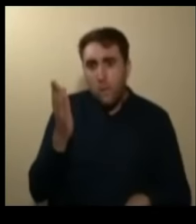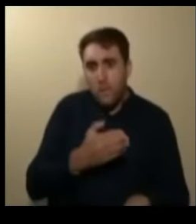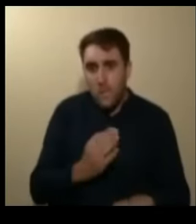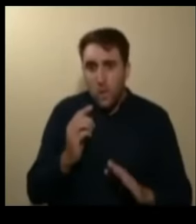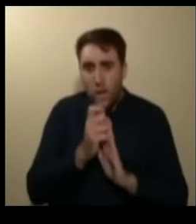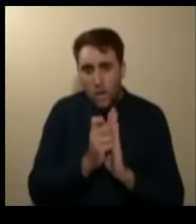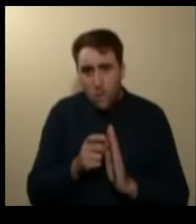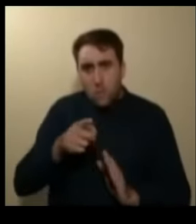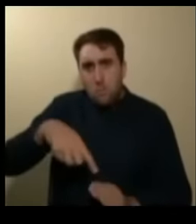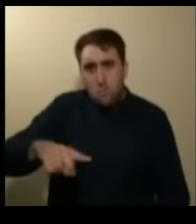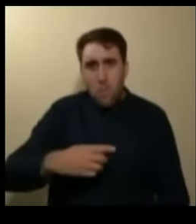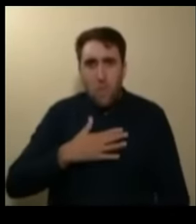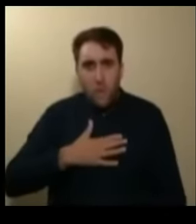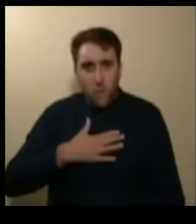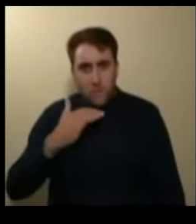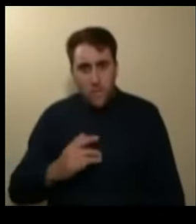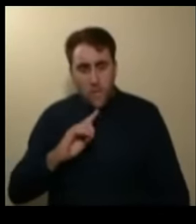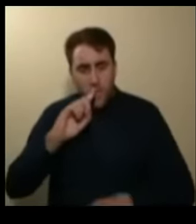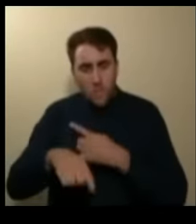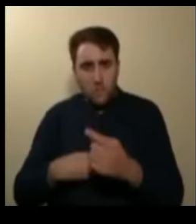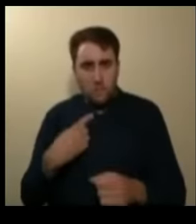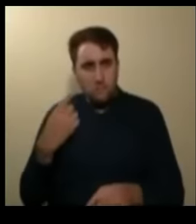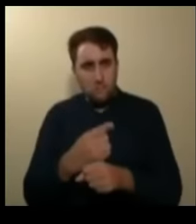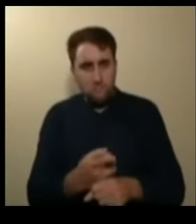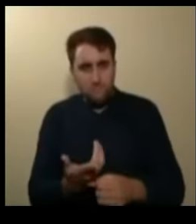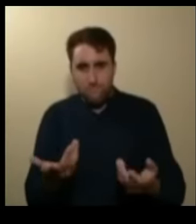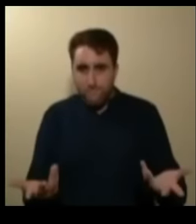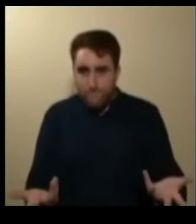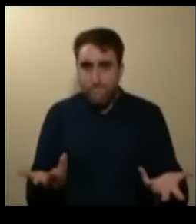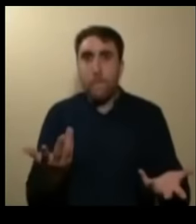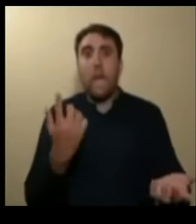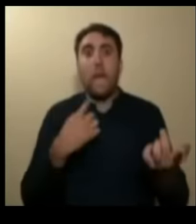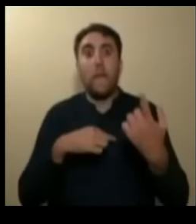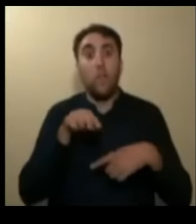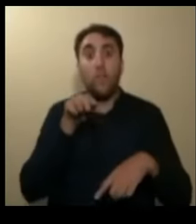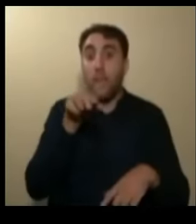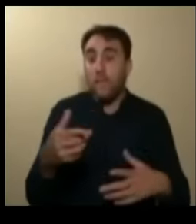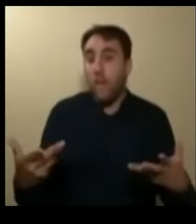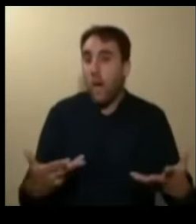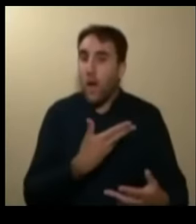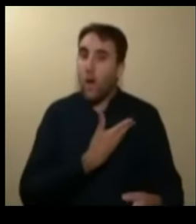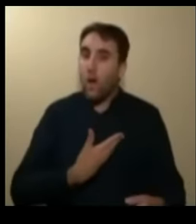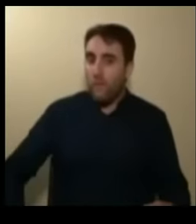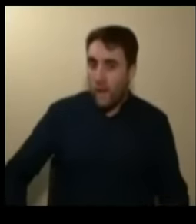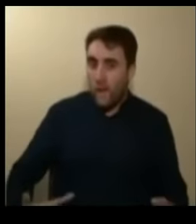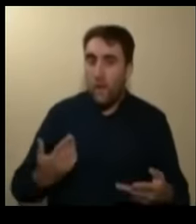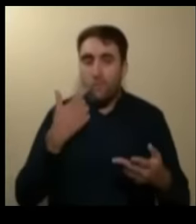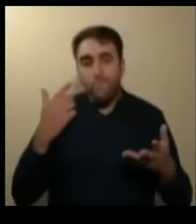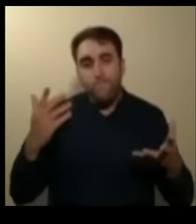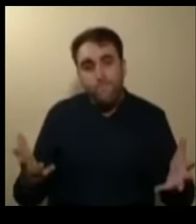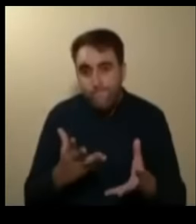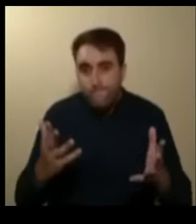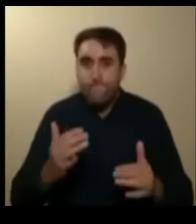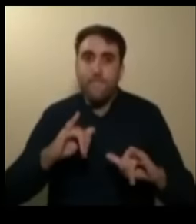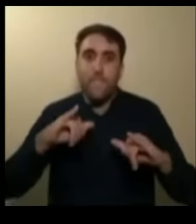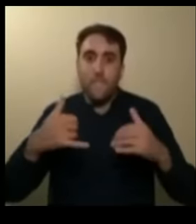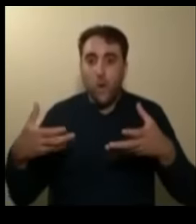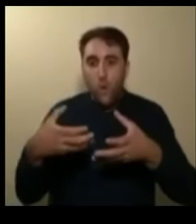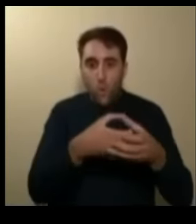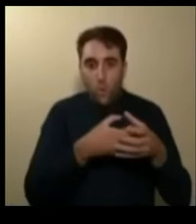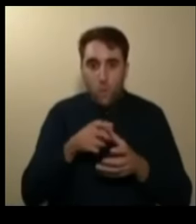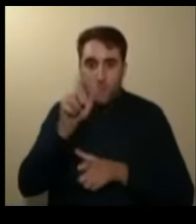fueron votados por todos. En ese sentido, entonces, el gobierno hoy está promoviendo, luego que un conjunto